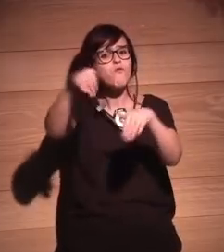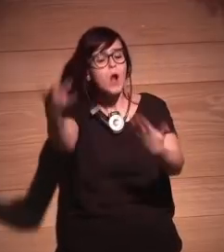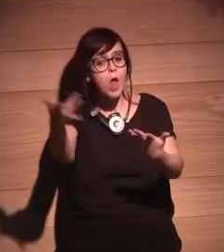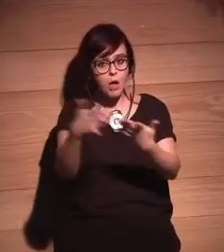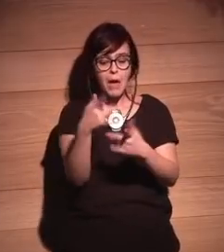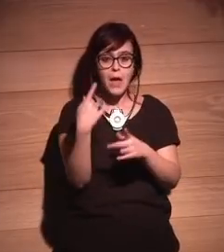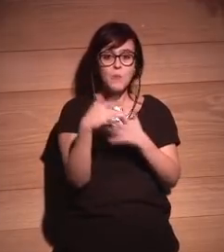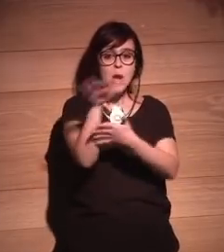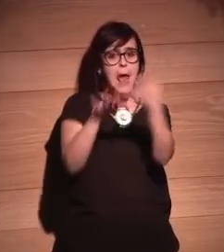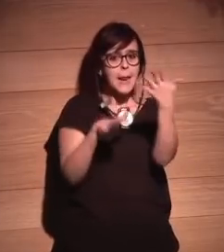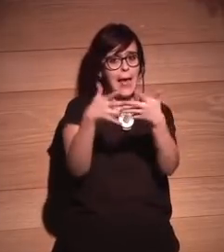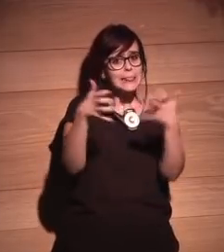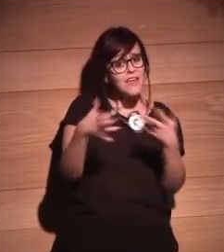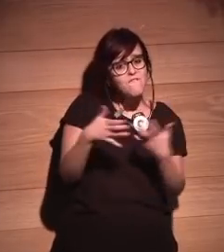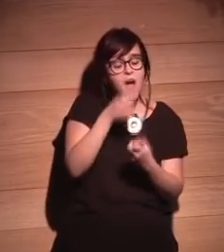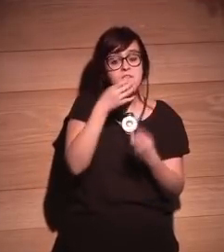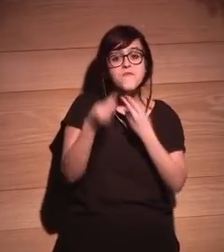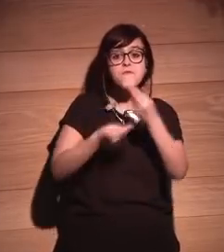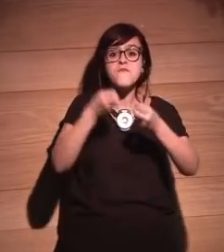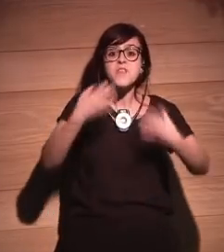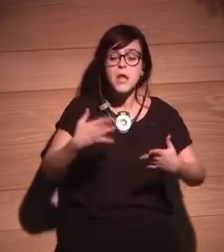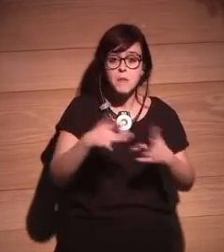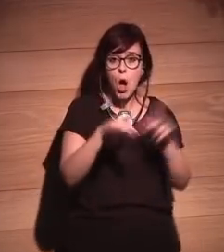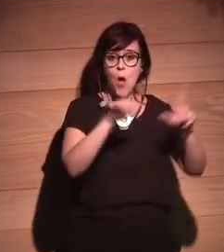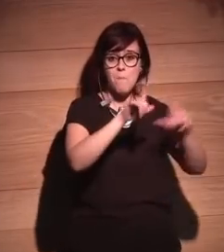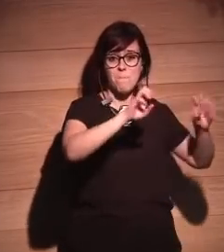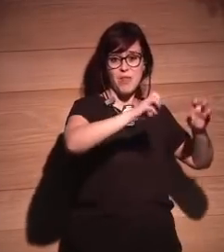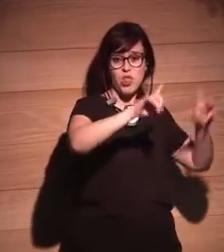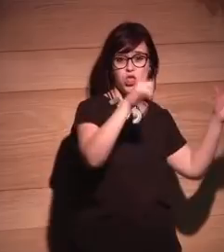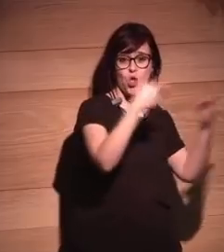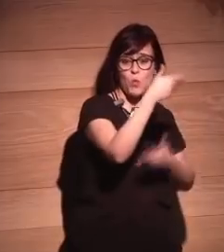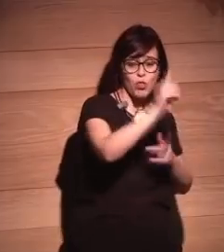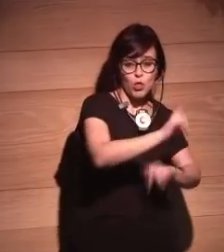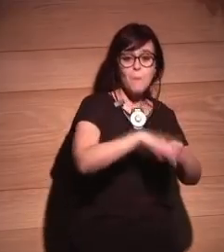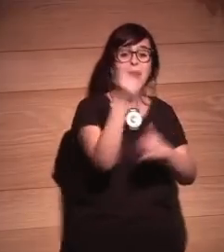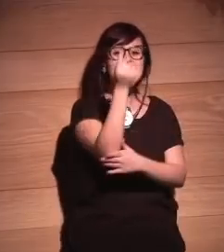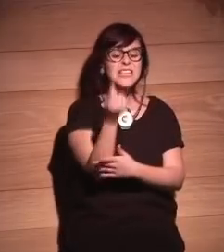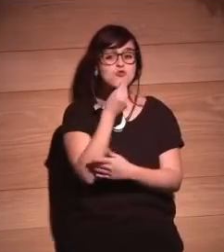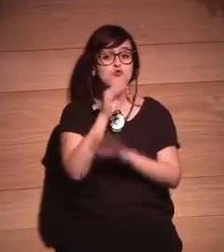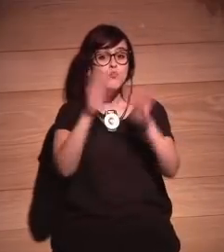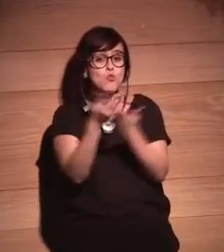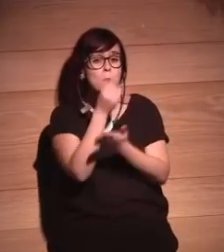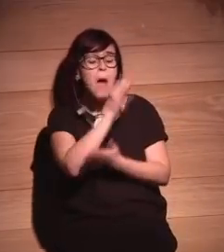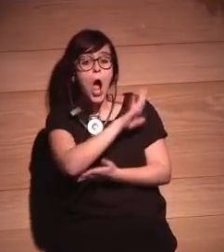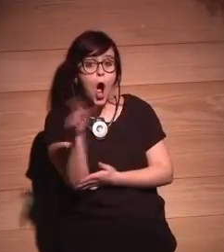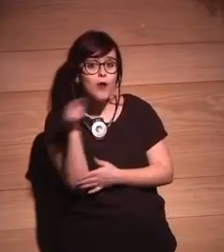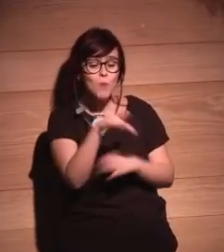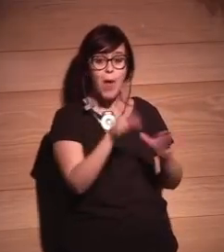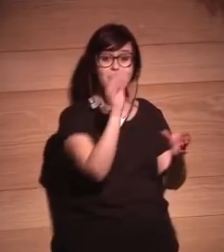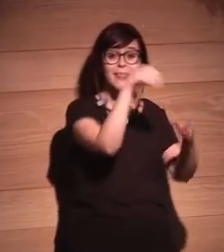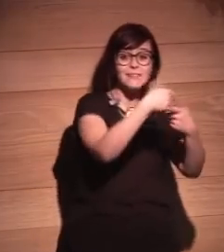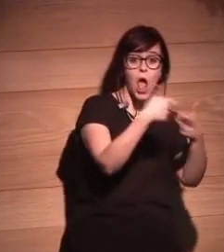hace buenas narrativas hoy día no está entre los medios de comunicación. Quien hace los mejores diseños del mundo no está en los medios de